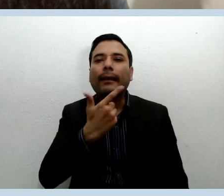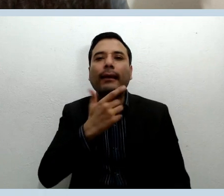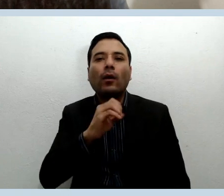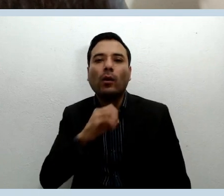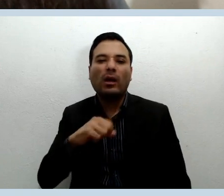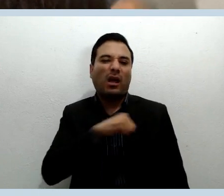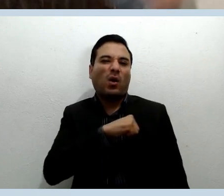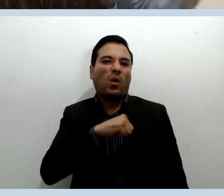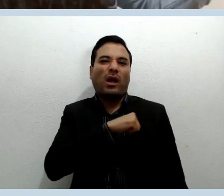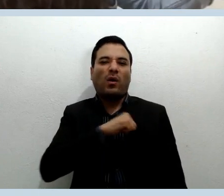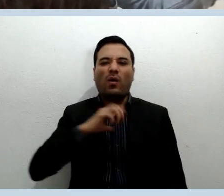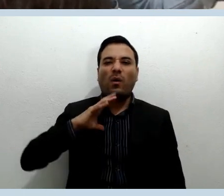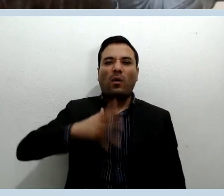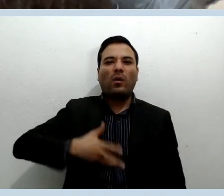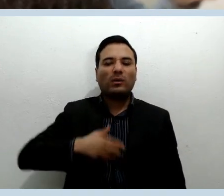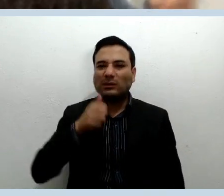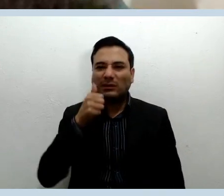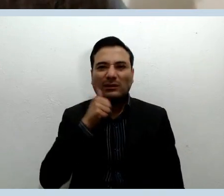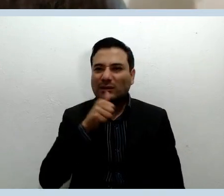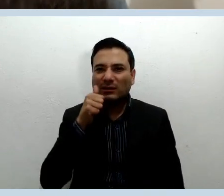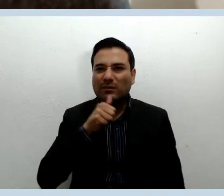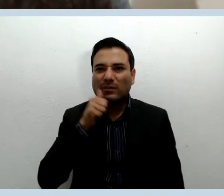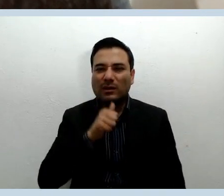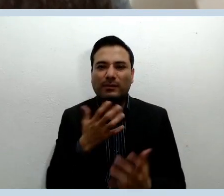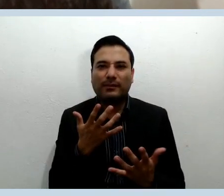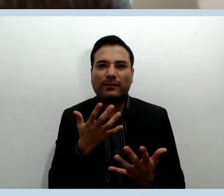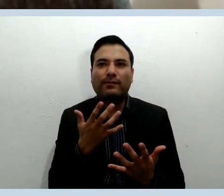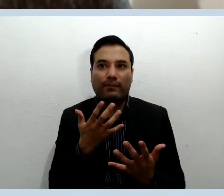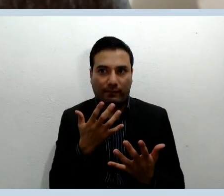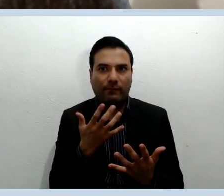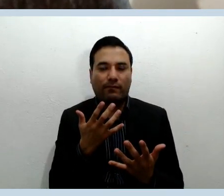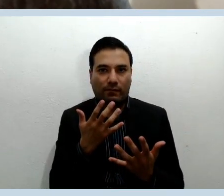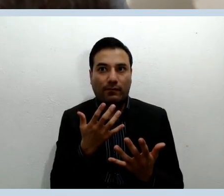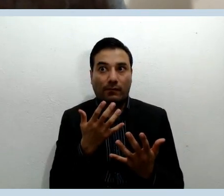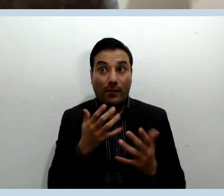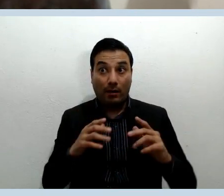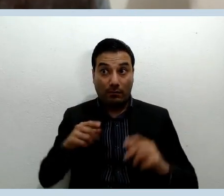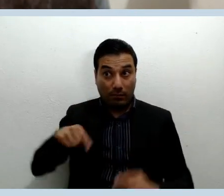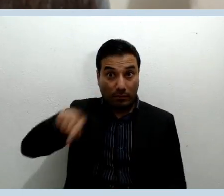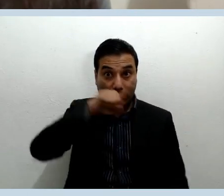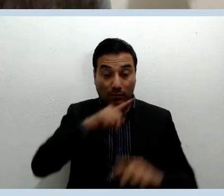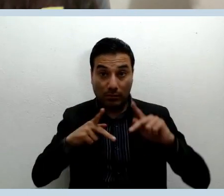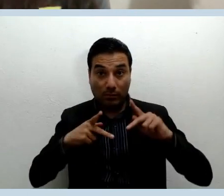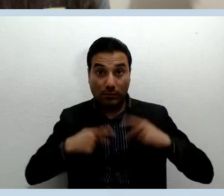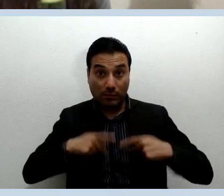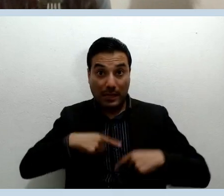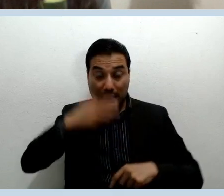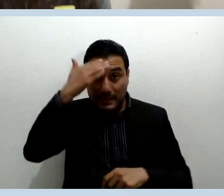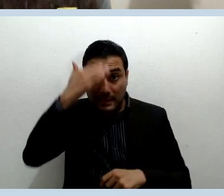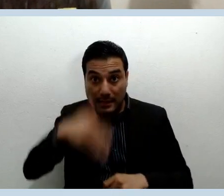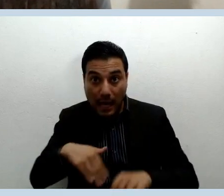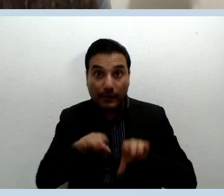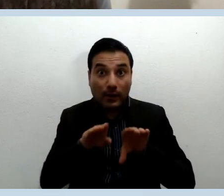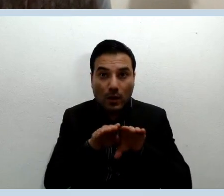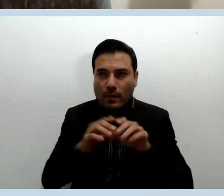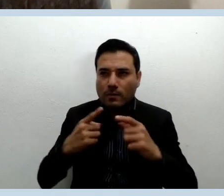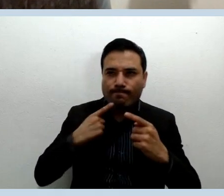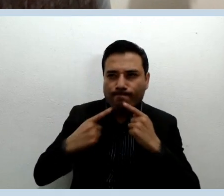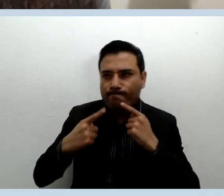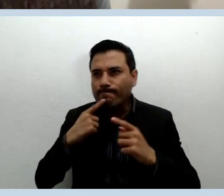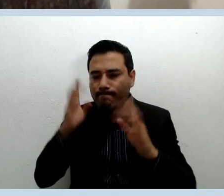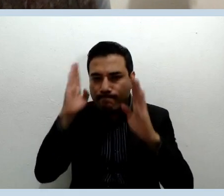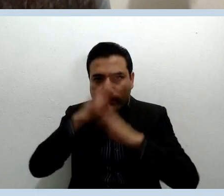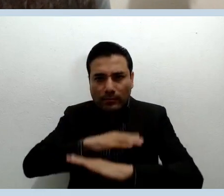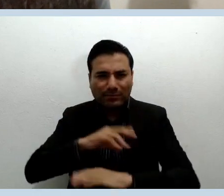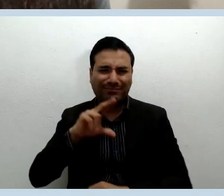que tampoco hay una conciencia de mediar conflictos incluso eh Y hay mucho desacuerdo pero desacuerdo